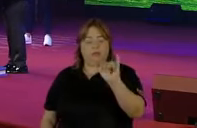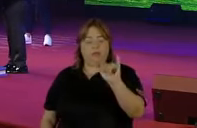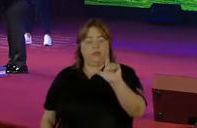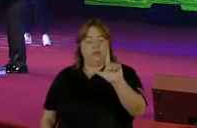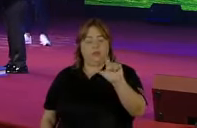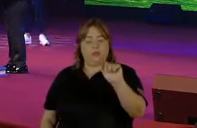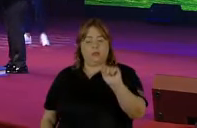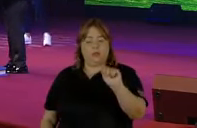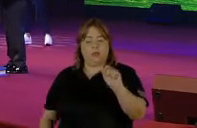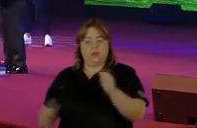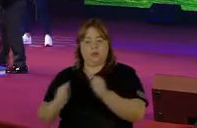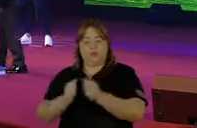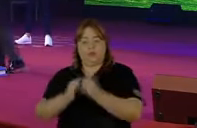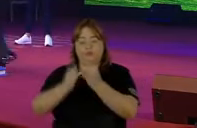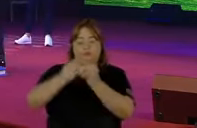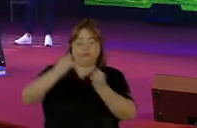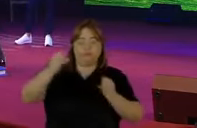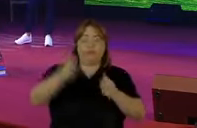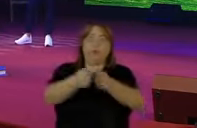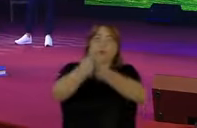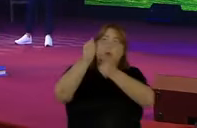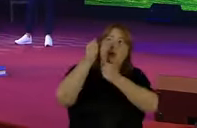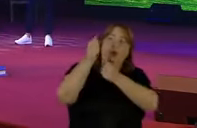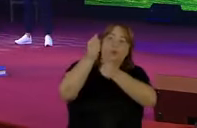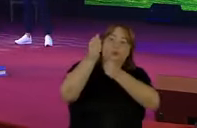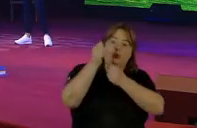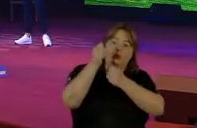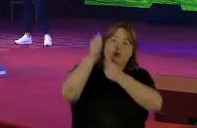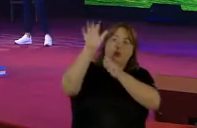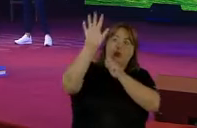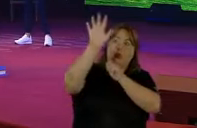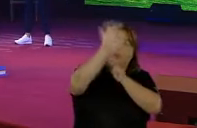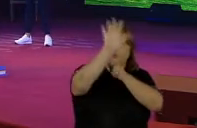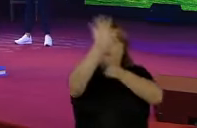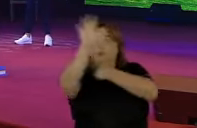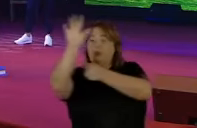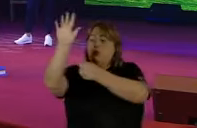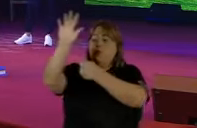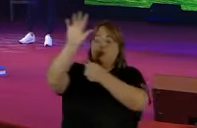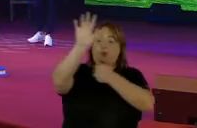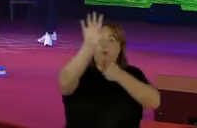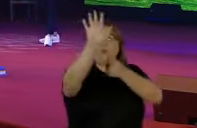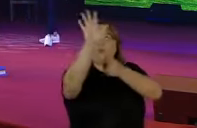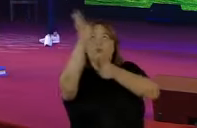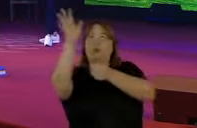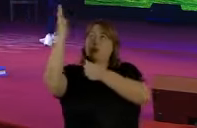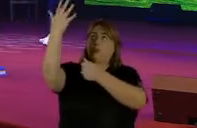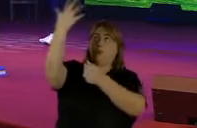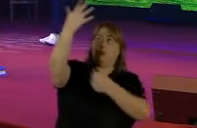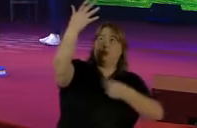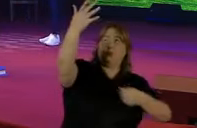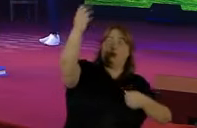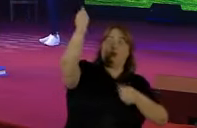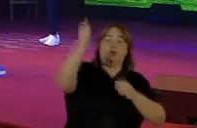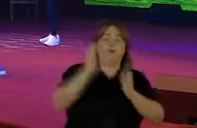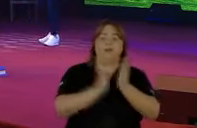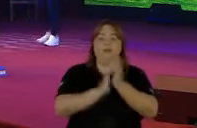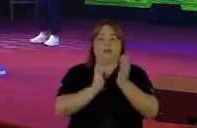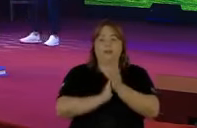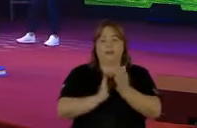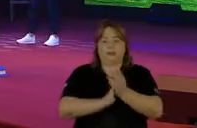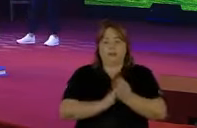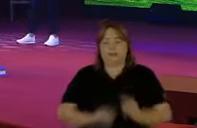debido hilo, $5, no lo vas a conseguir en ningún lado. Aplauda por ahí, el que sepa que vale